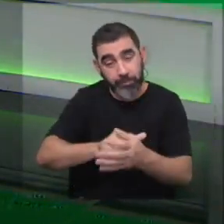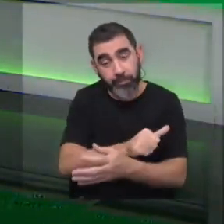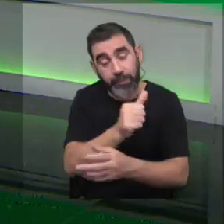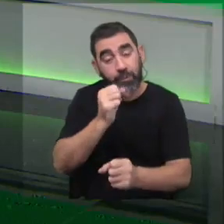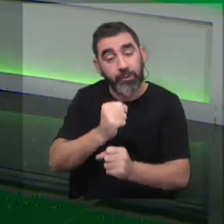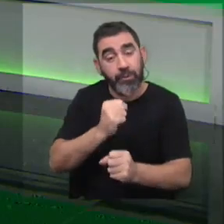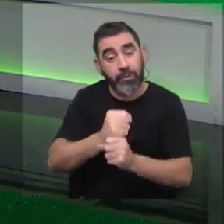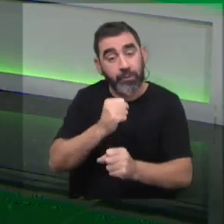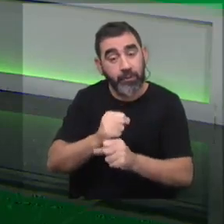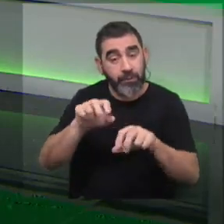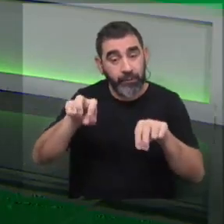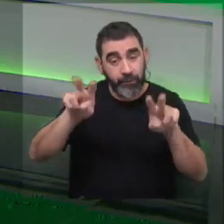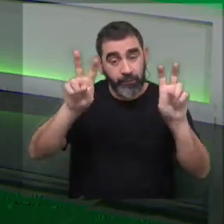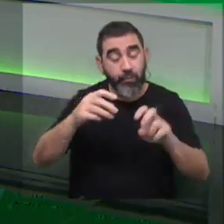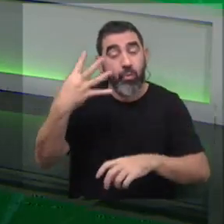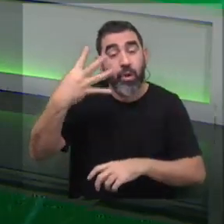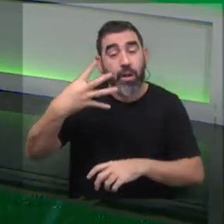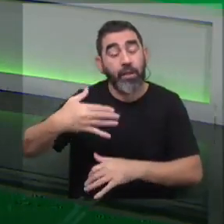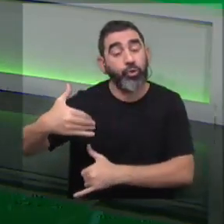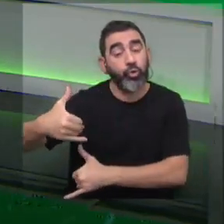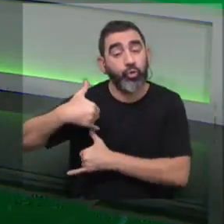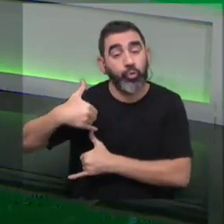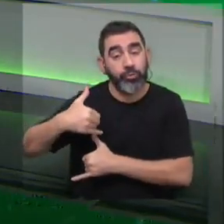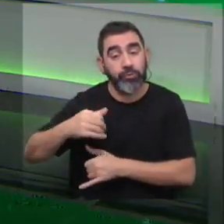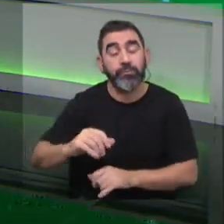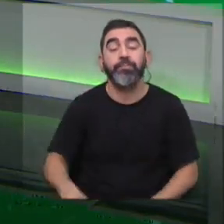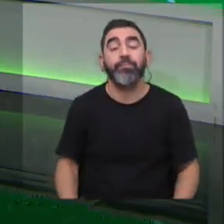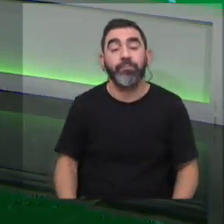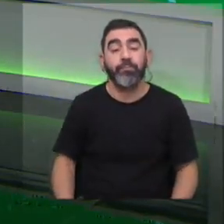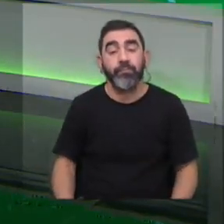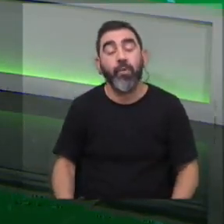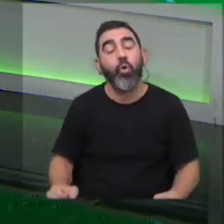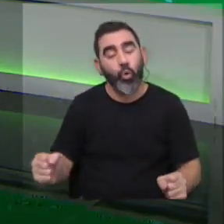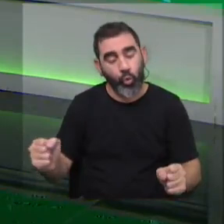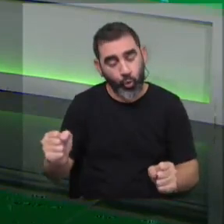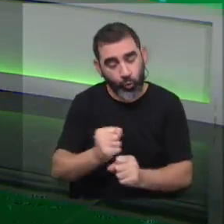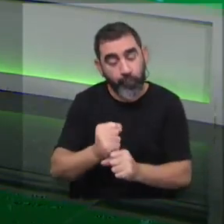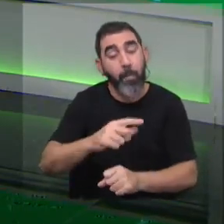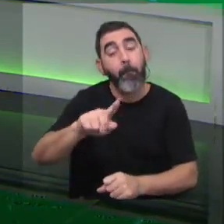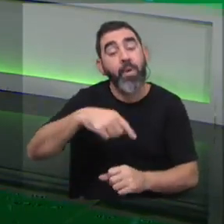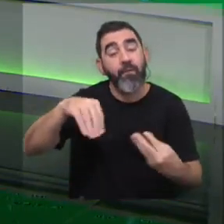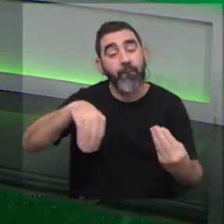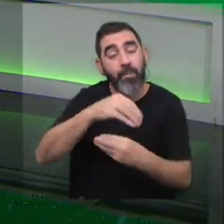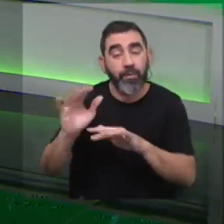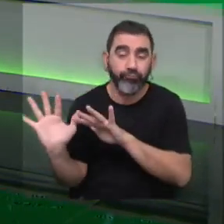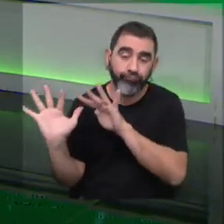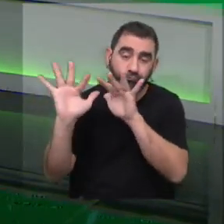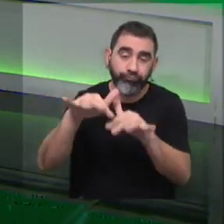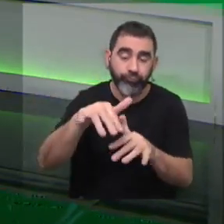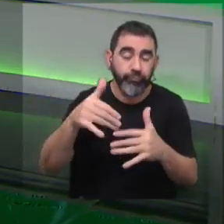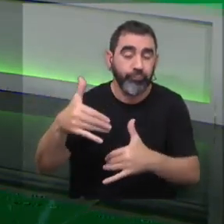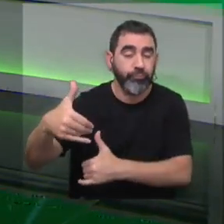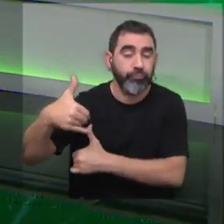se viene realizando allí en el batallón siendo muy cauta también y confirmando entonces que mañana familiares van a estar ingresando al